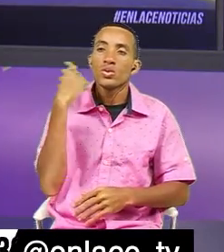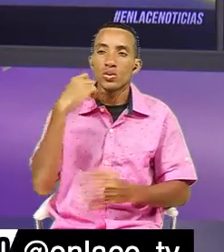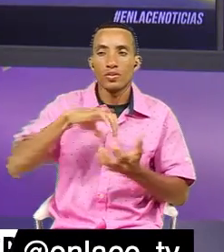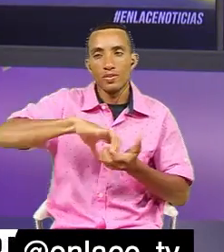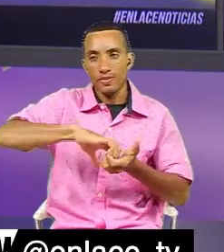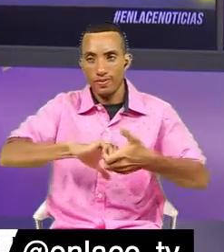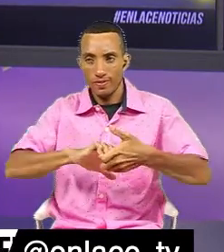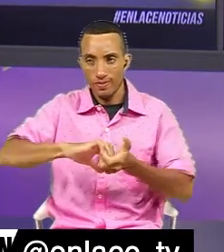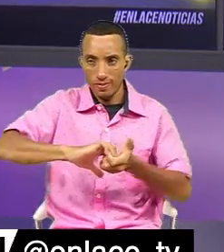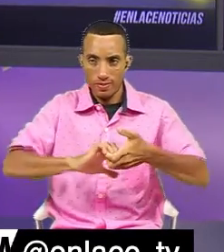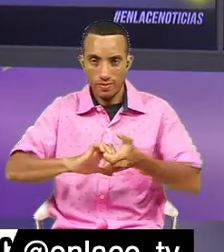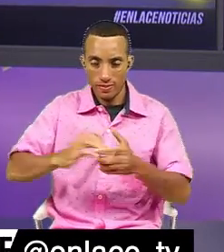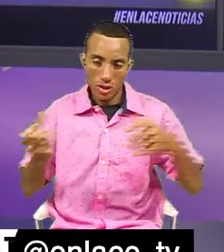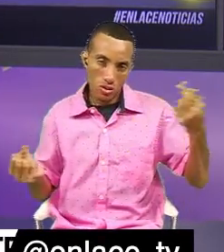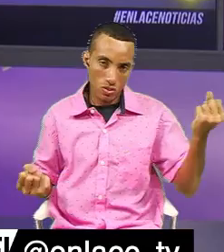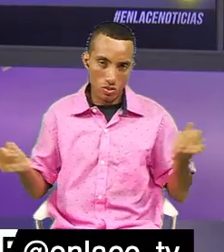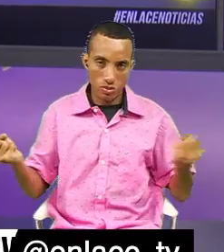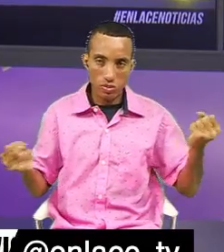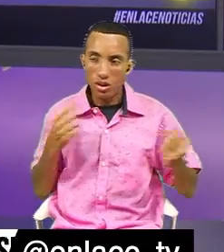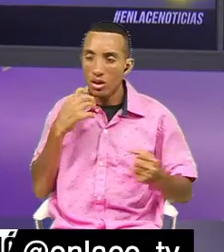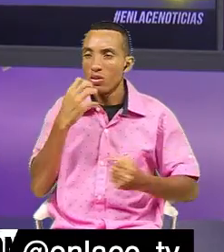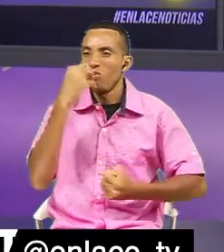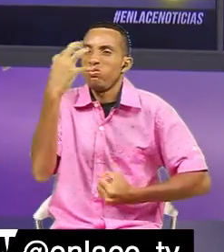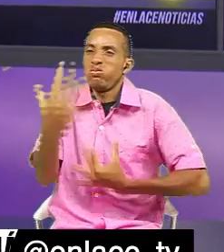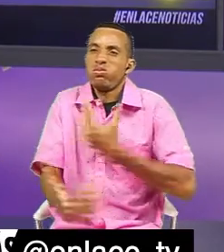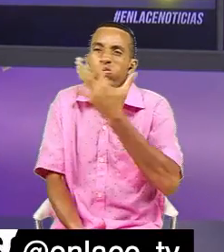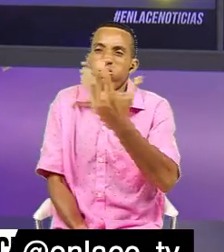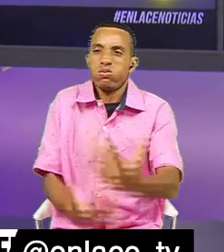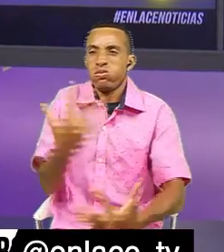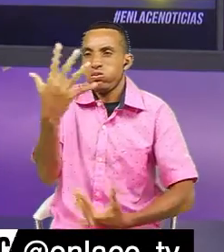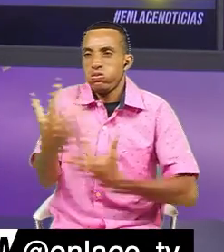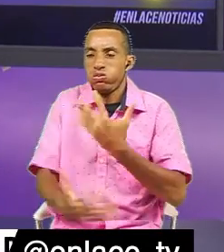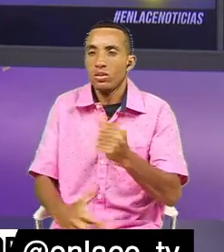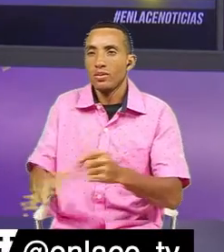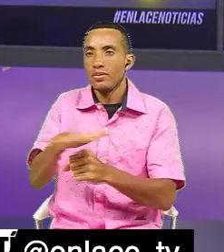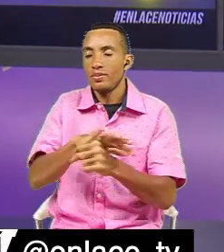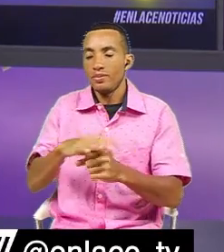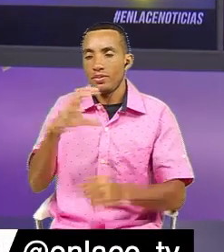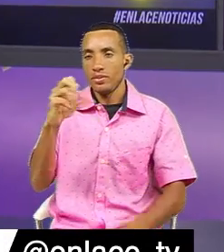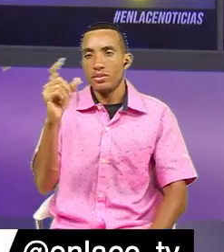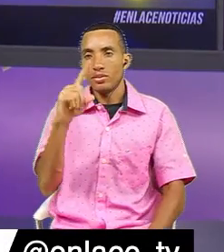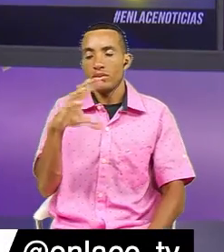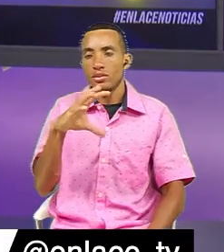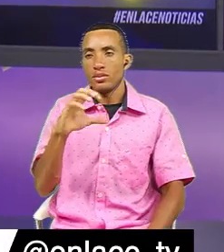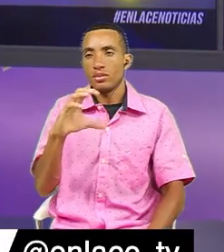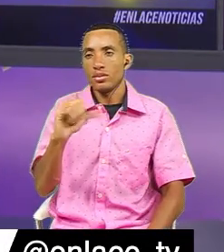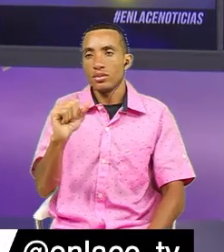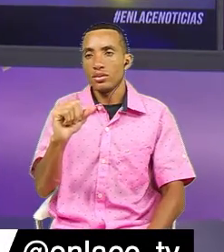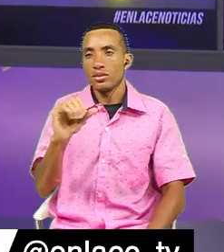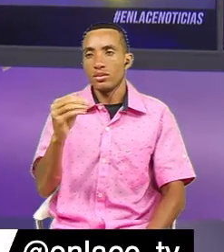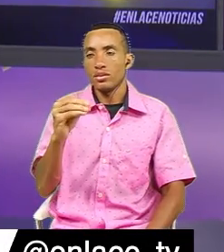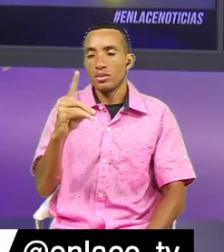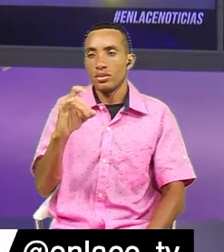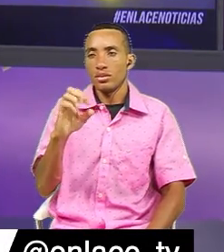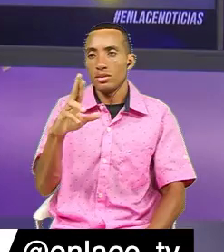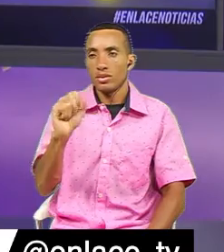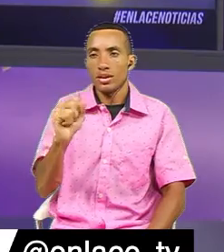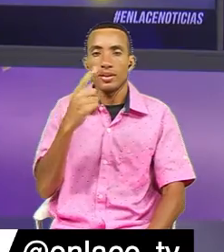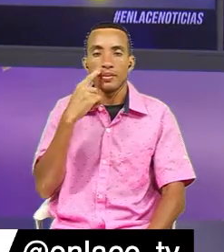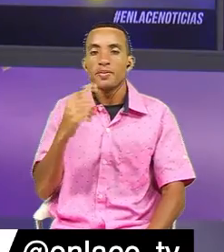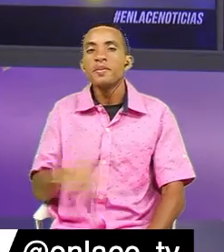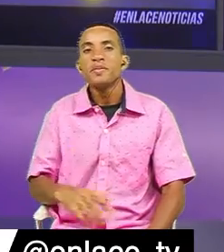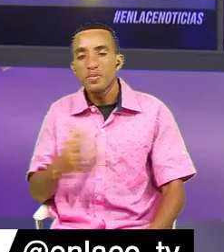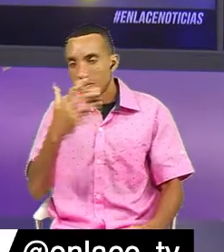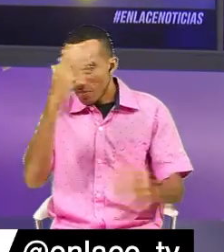julio en el sector de La Cascajera, en plena carretera nacional. Al parecer, hombres encapuchados hicieron bajar al conductor y le prendieron fuego